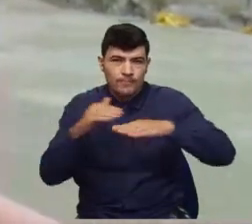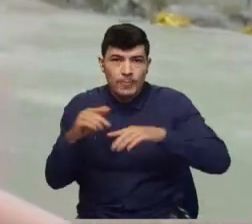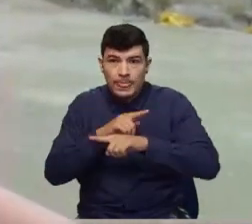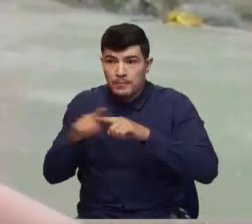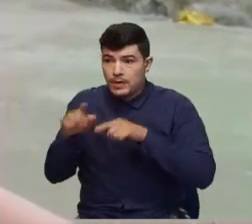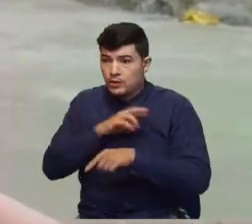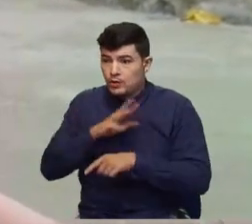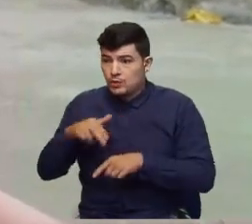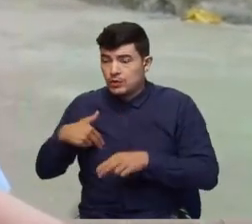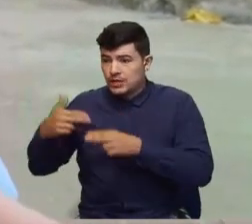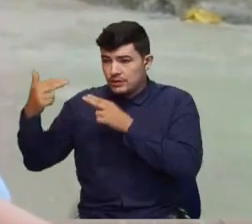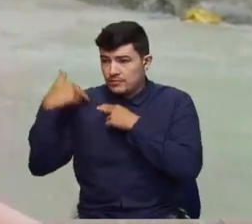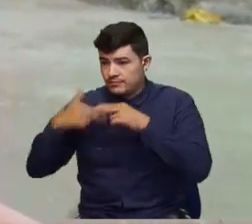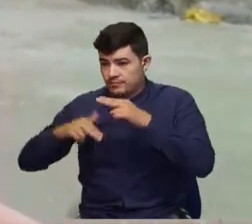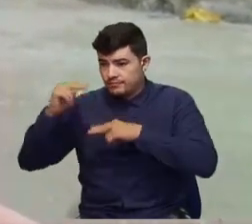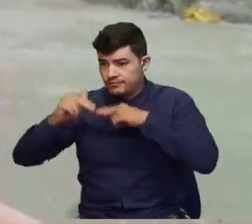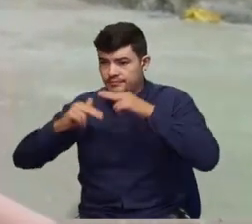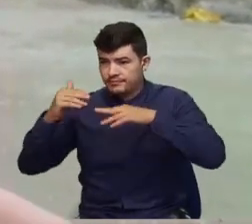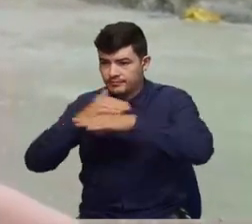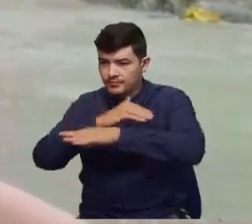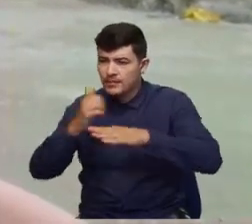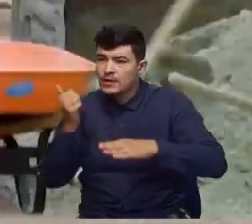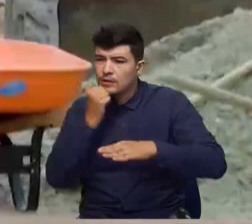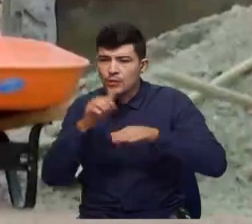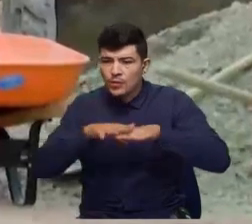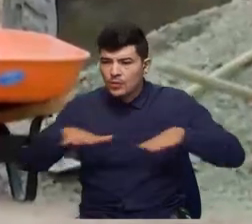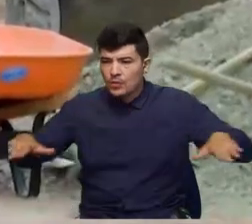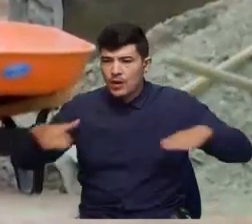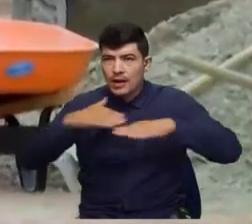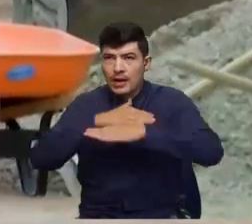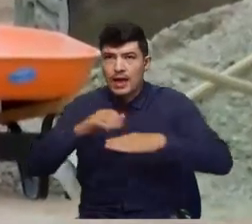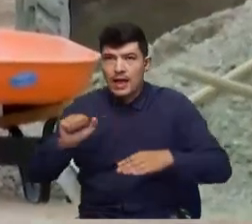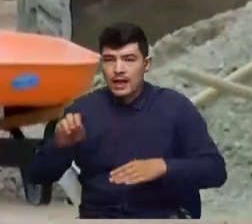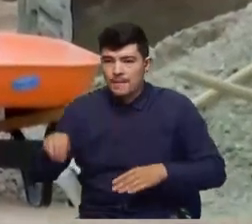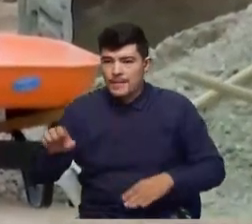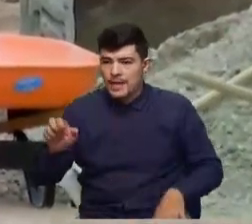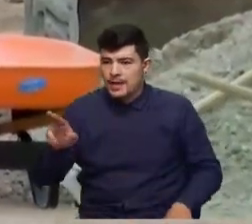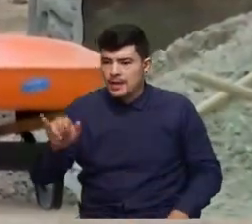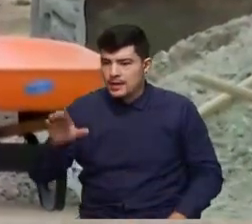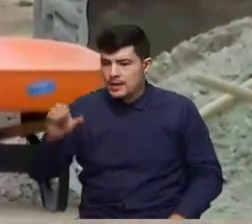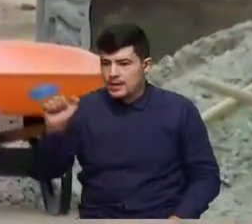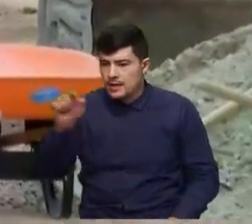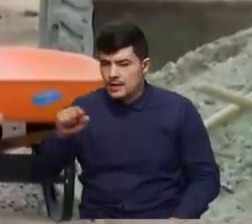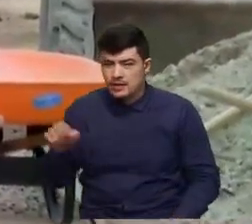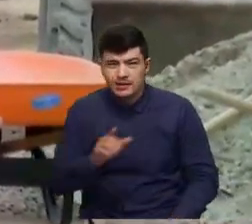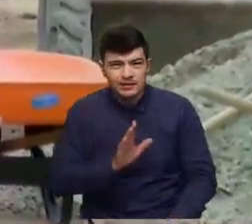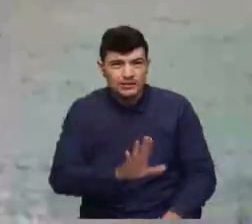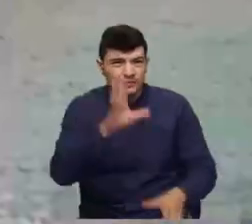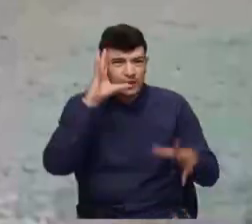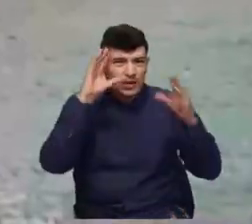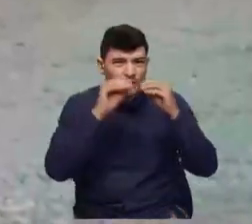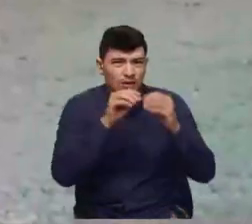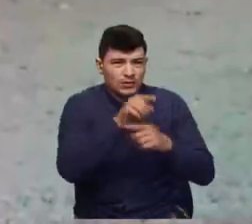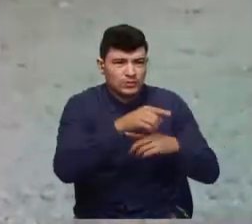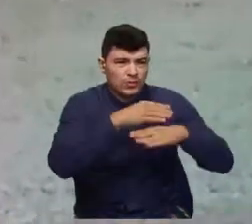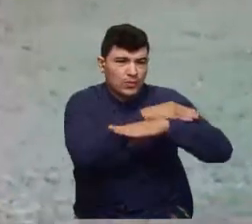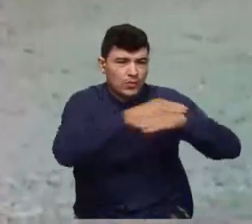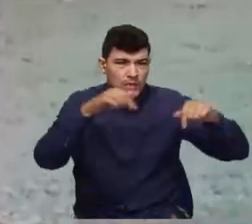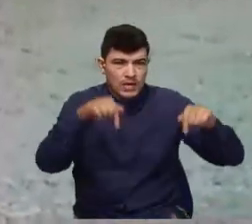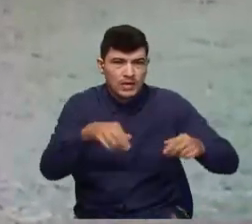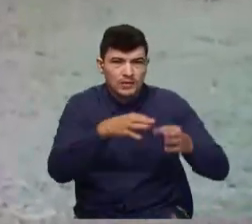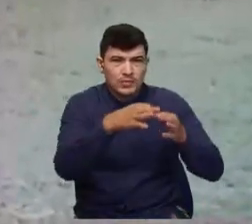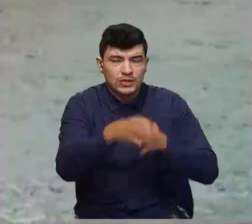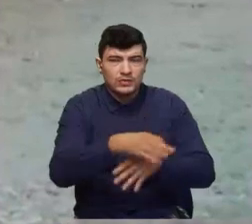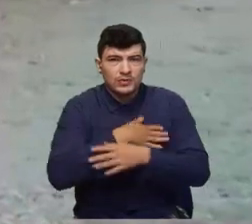la pavimentación en concreto rígido del sector Las Américas. Esto es un consorcio Vías Pamplona y